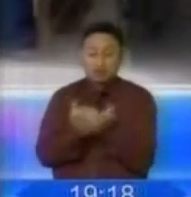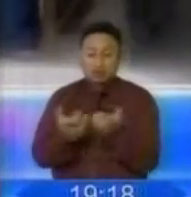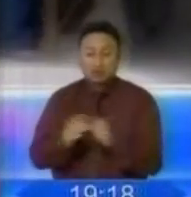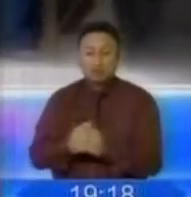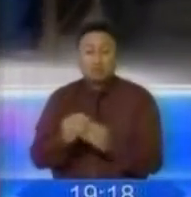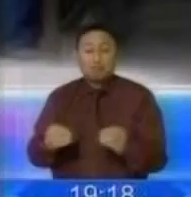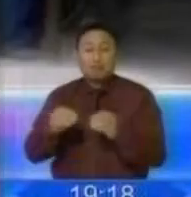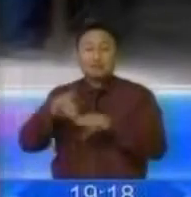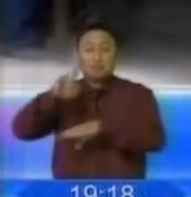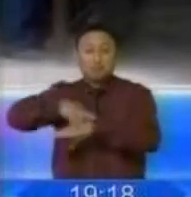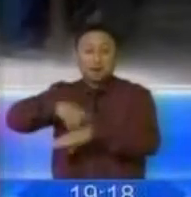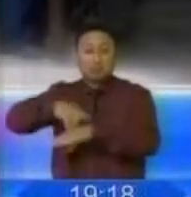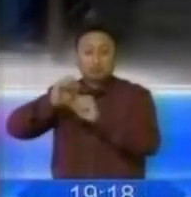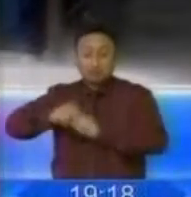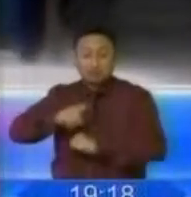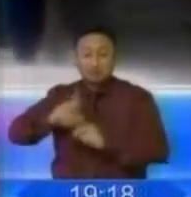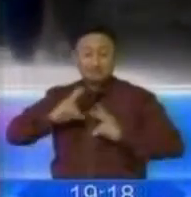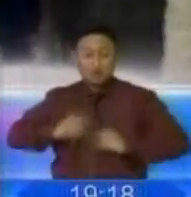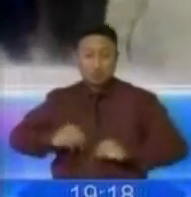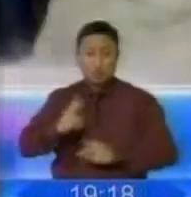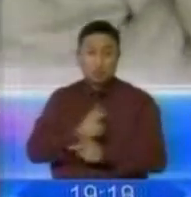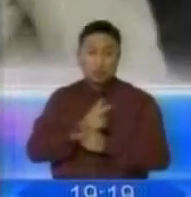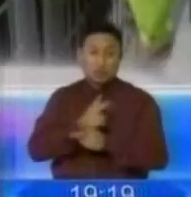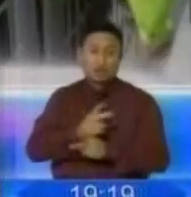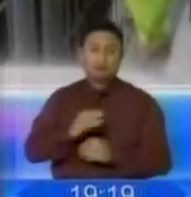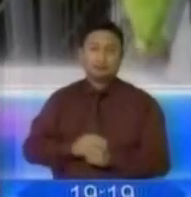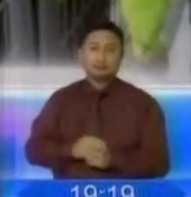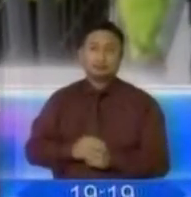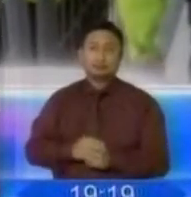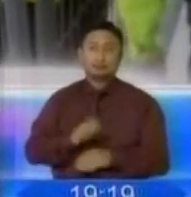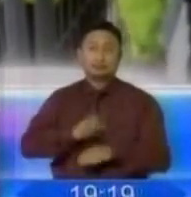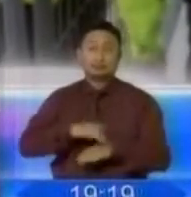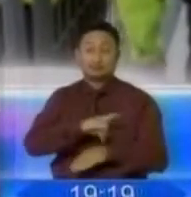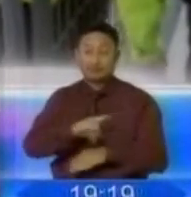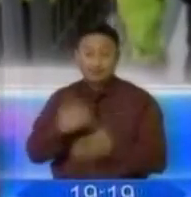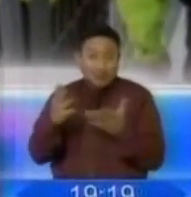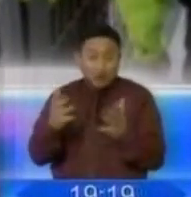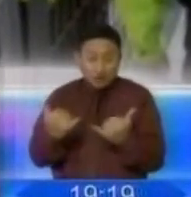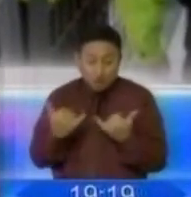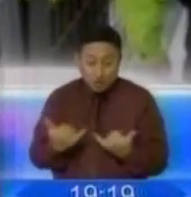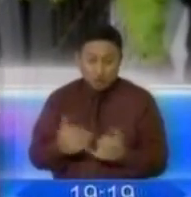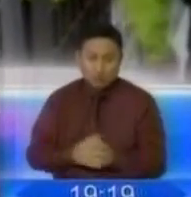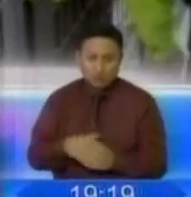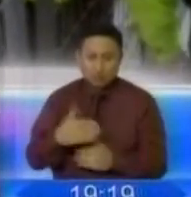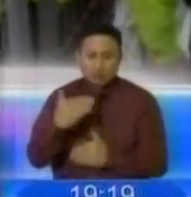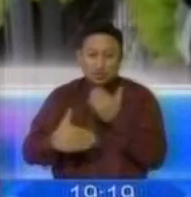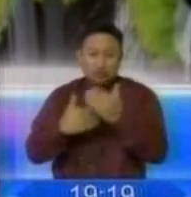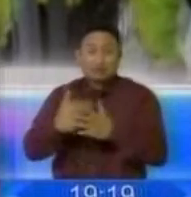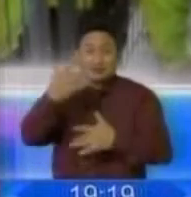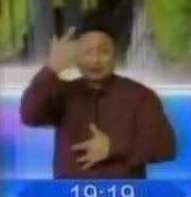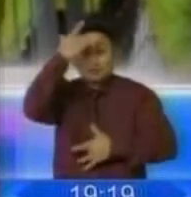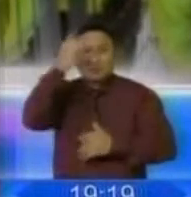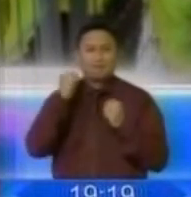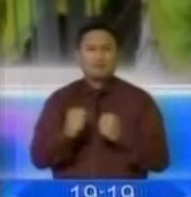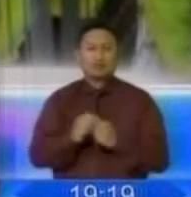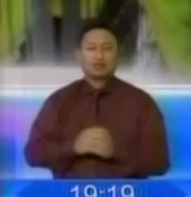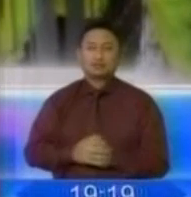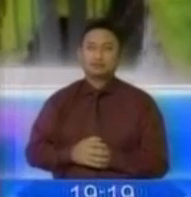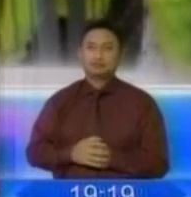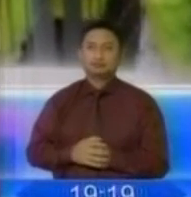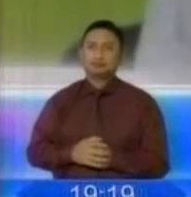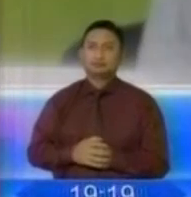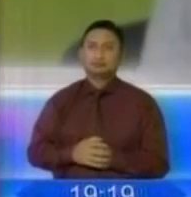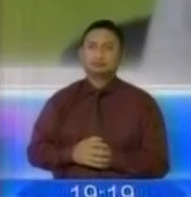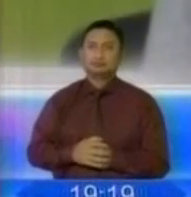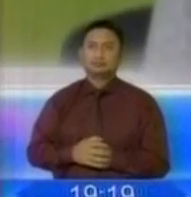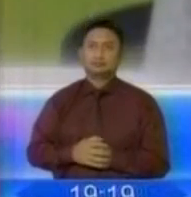baterías sanitarias a fin de precautelar la salud de los extranjeros, ya que la falta de estos implementos básicos pueden desencadenar epidemias u otras